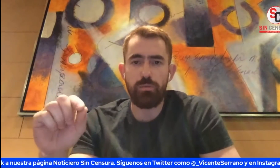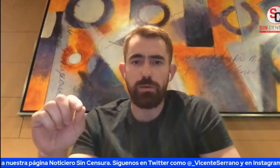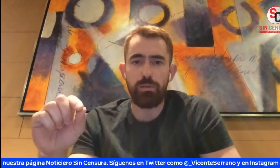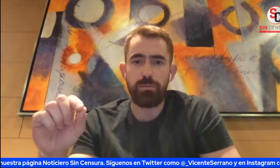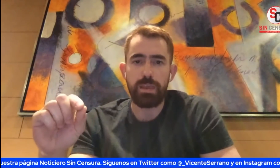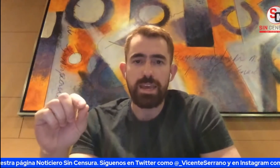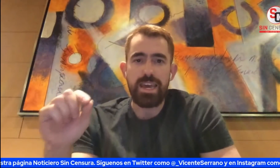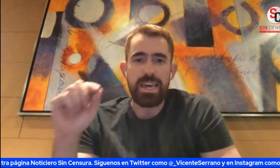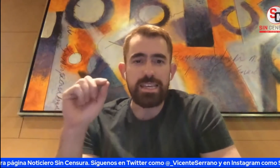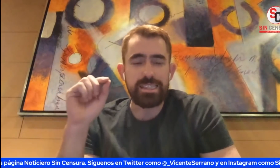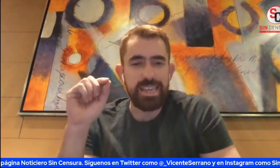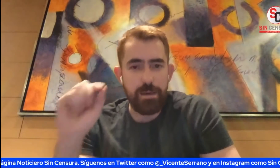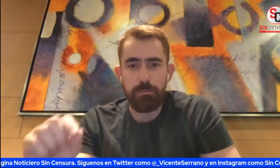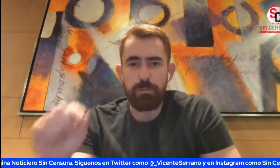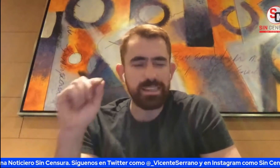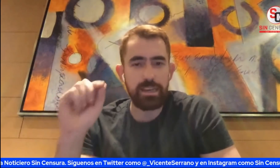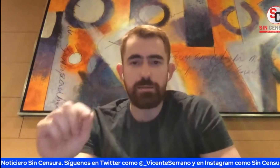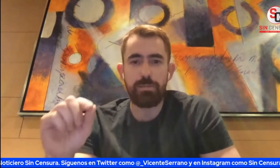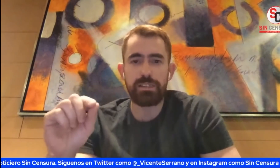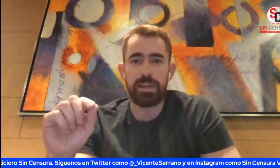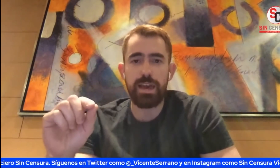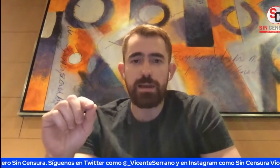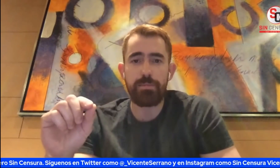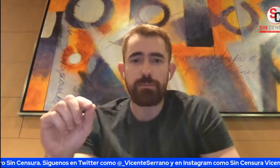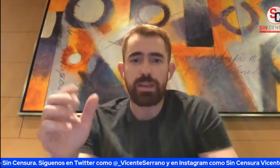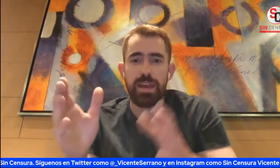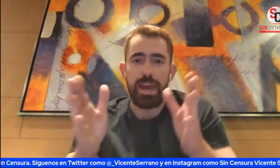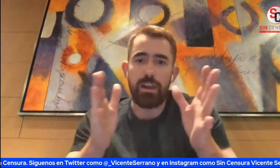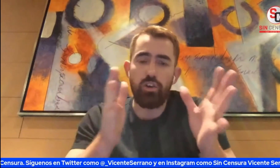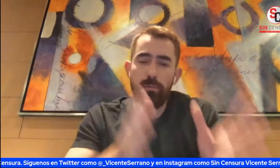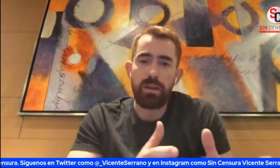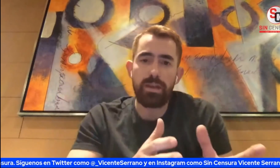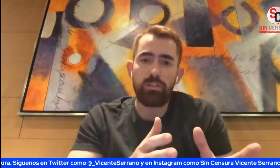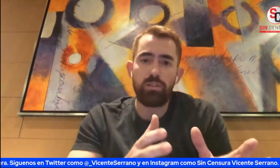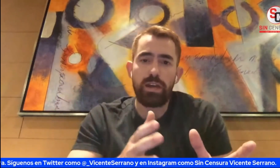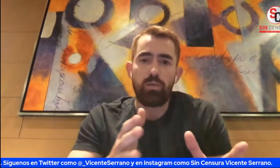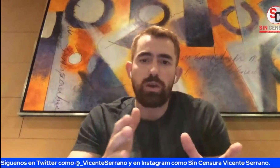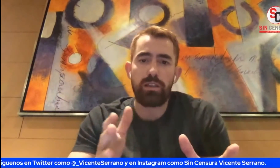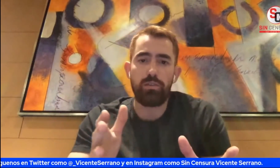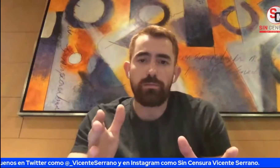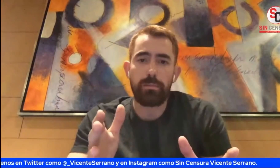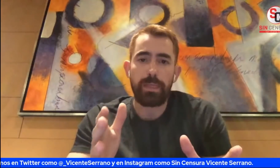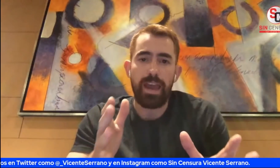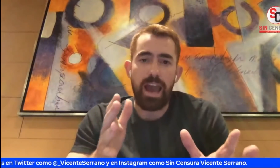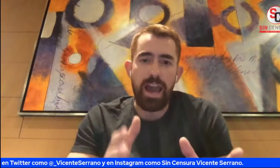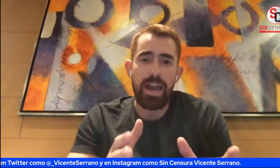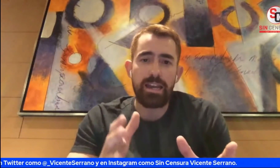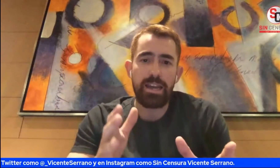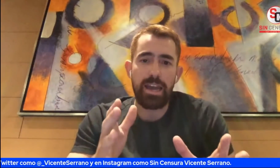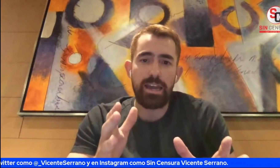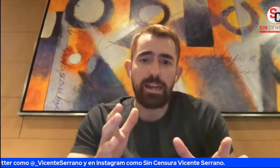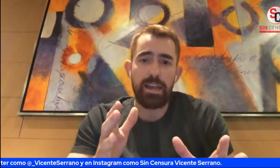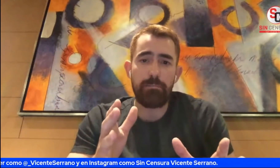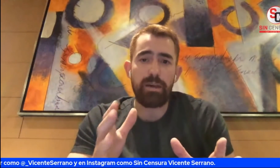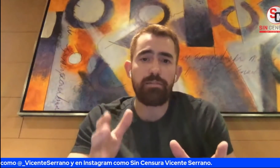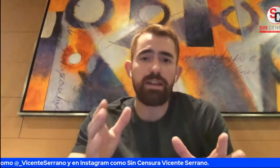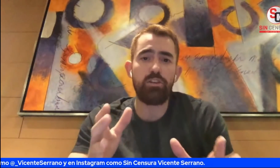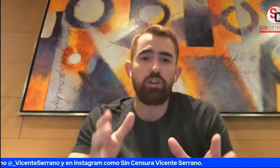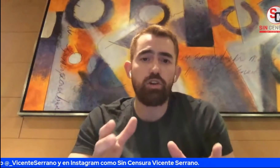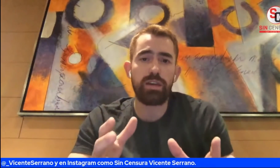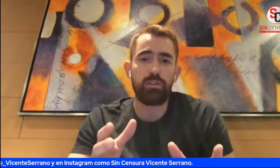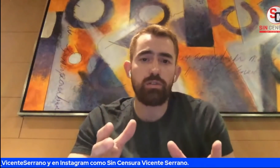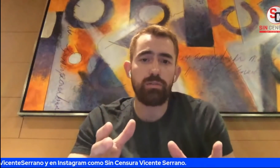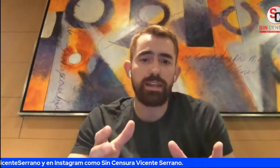por el pueblo y siempre se da el nombramiento de acuerdo a el